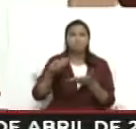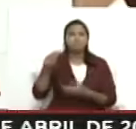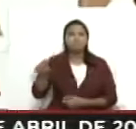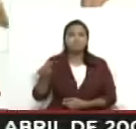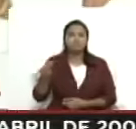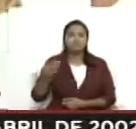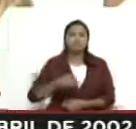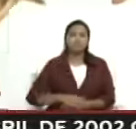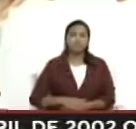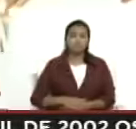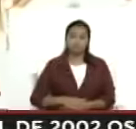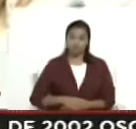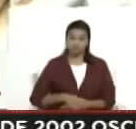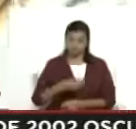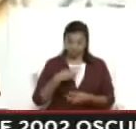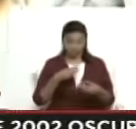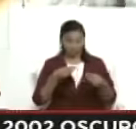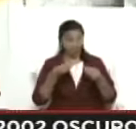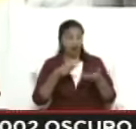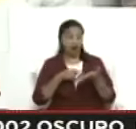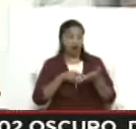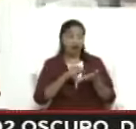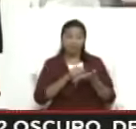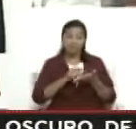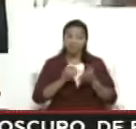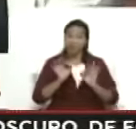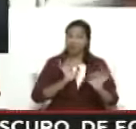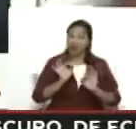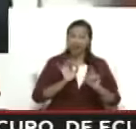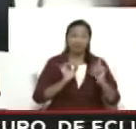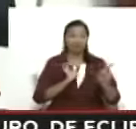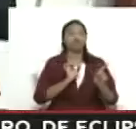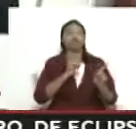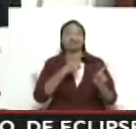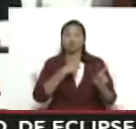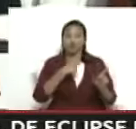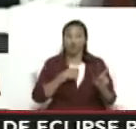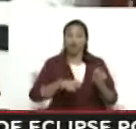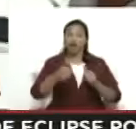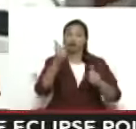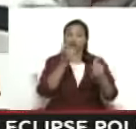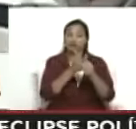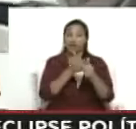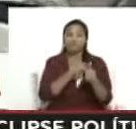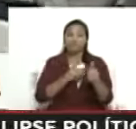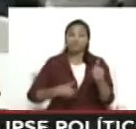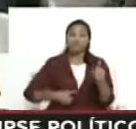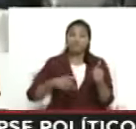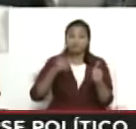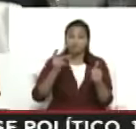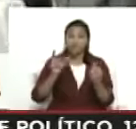voy a nombrar vicepresidente. Y yo le puse mi papelito abajo, échele bola.